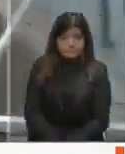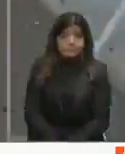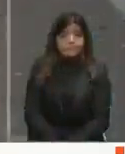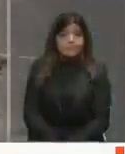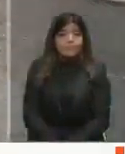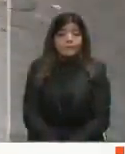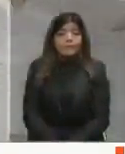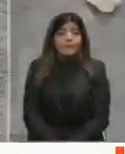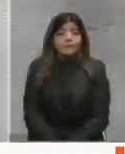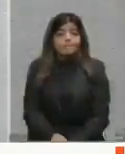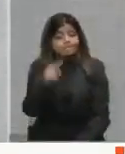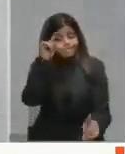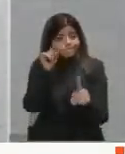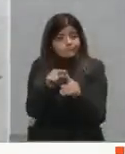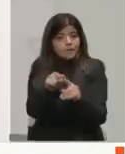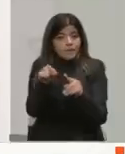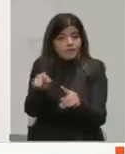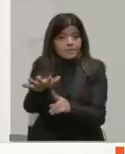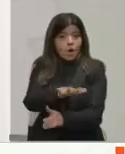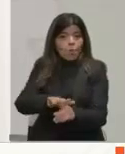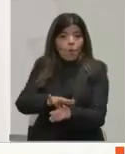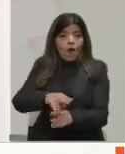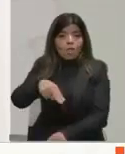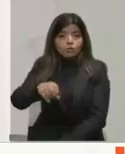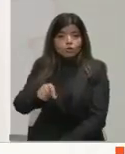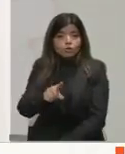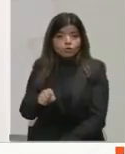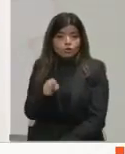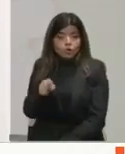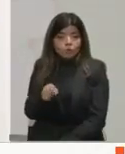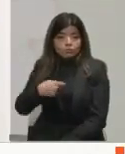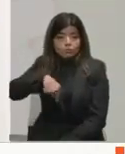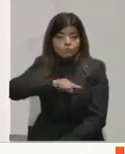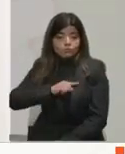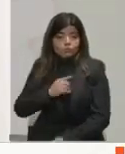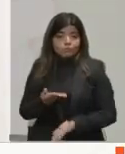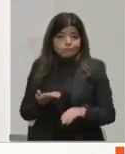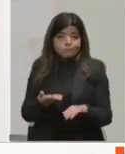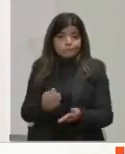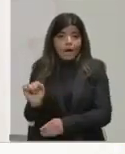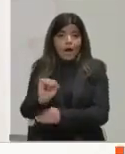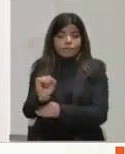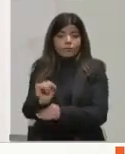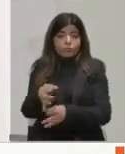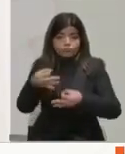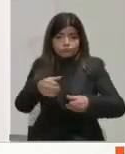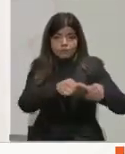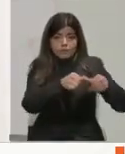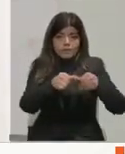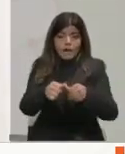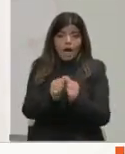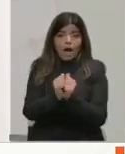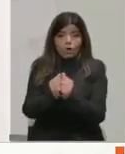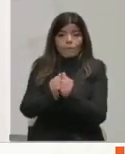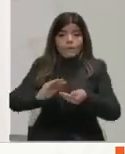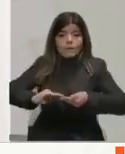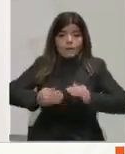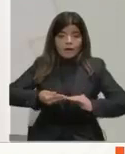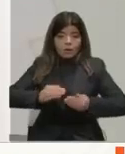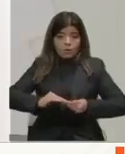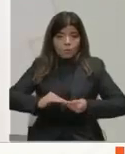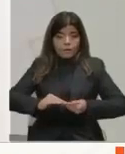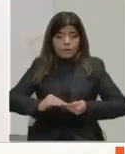Y específicamente en el caso de Faldeo de Nos, hemos dispuesto un vehículo permanente para poder acompañar a la comunidad y además